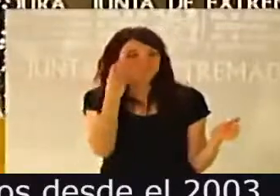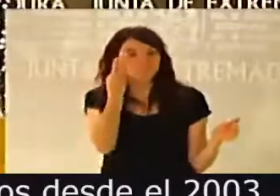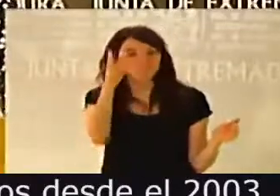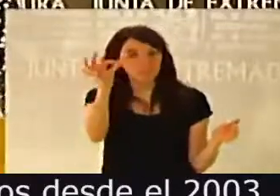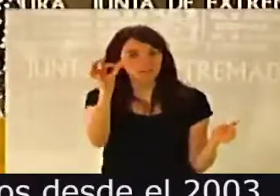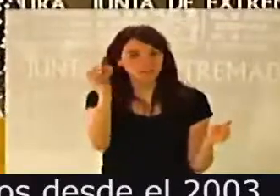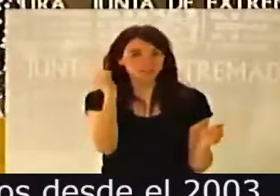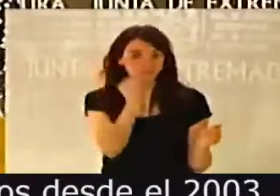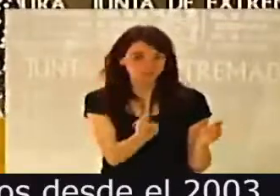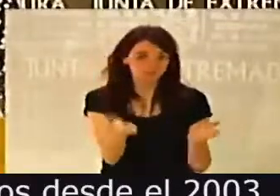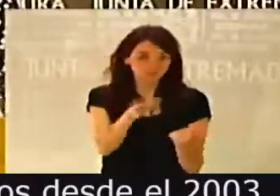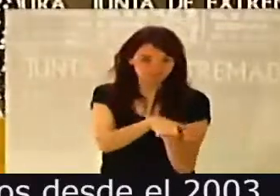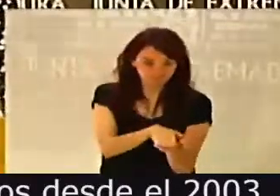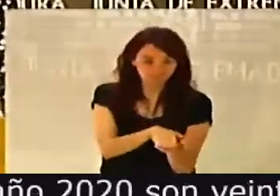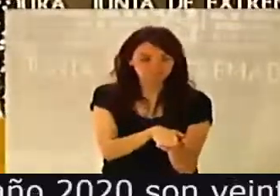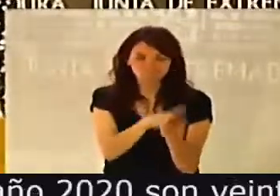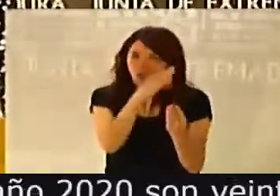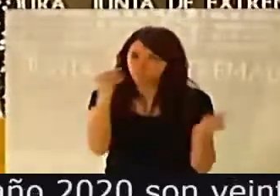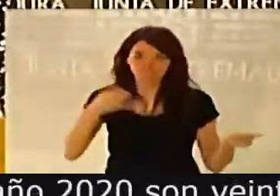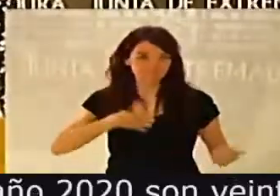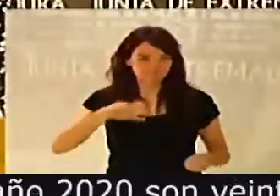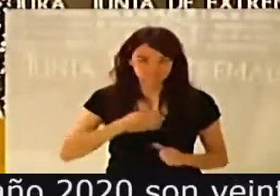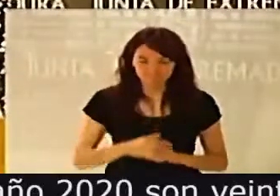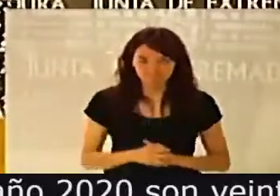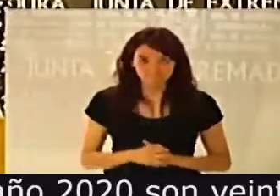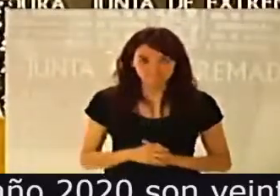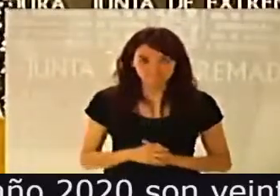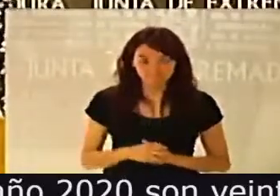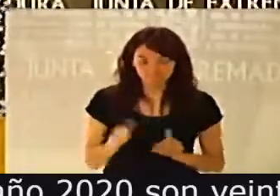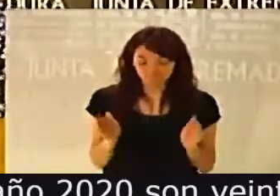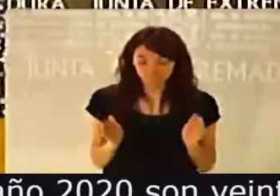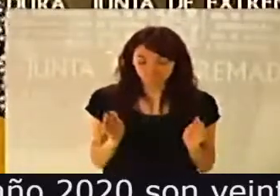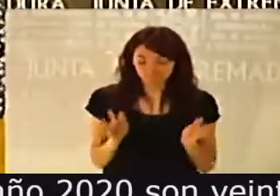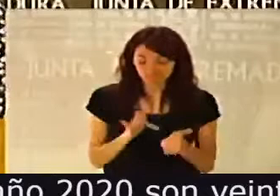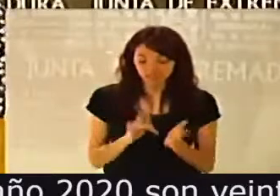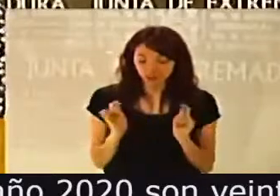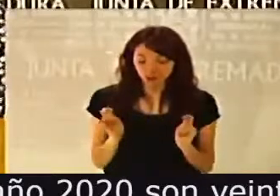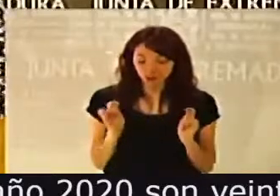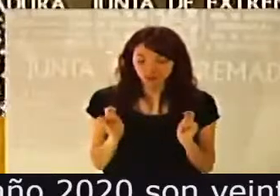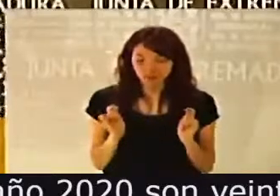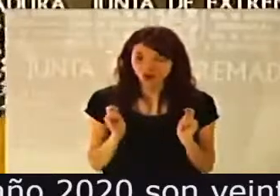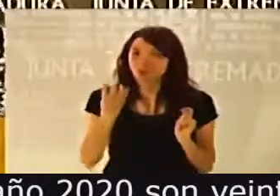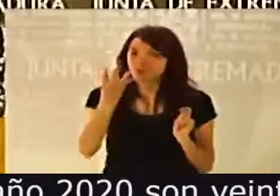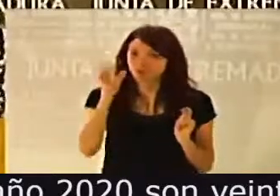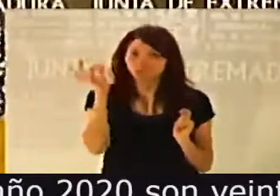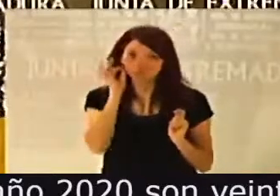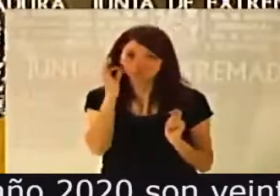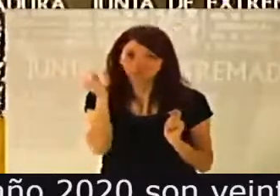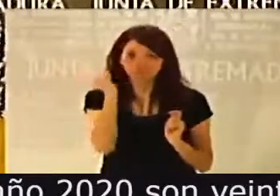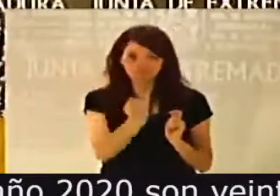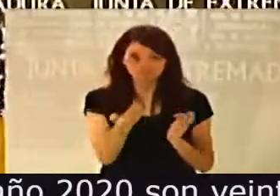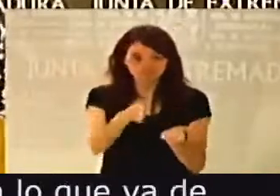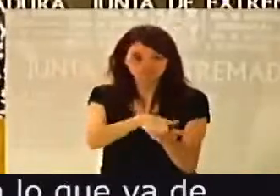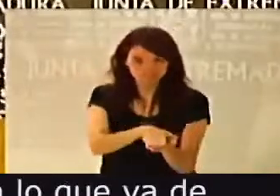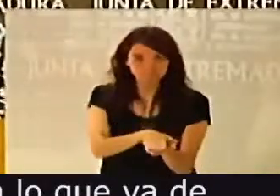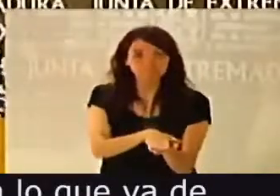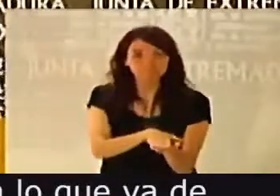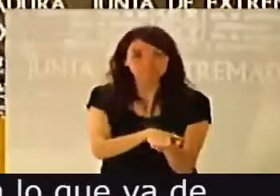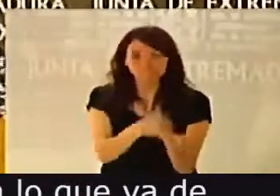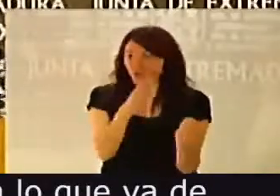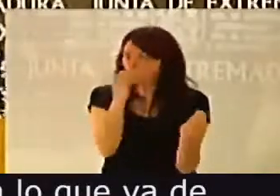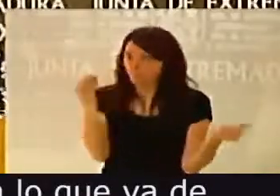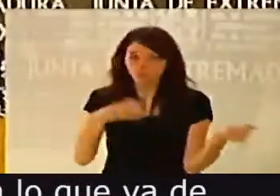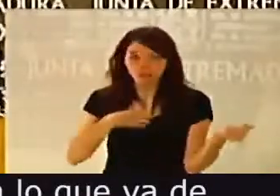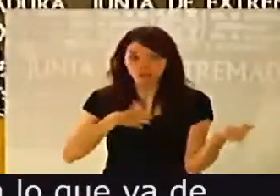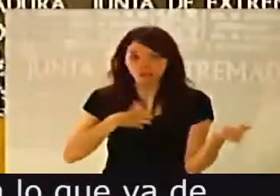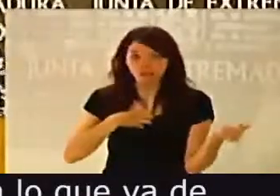asesinadas. No puedo obviar que en lo que va de estado de alarma son 4 las mujeres asesinadas y no puedo obviar el incremento